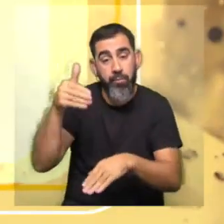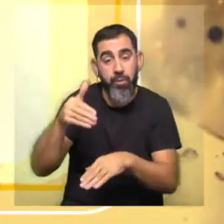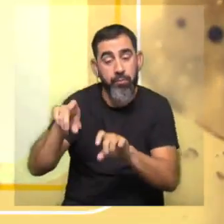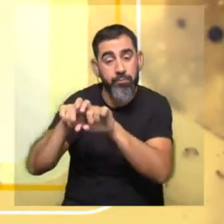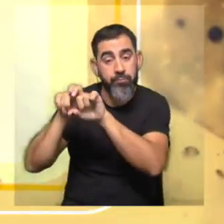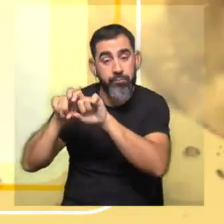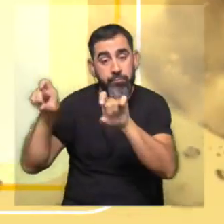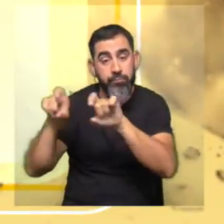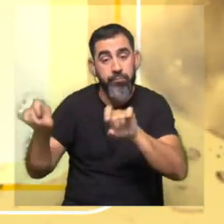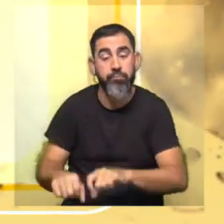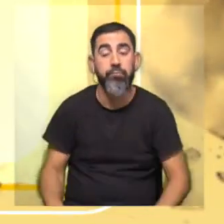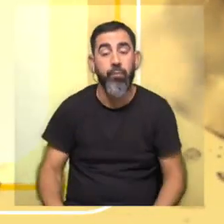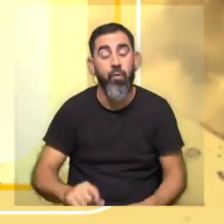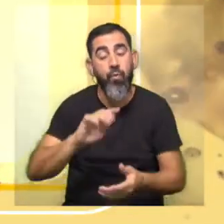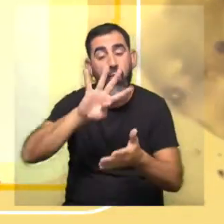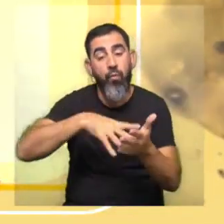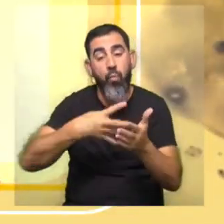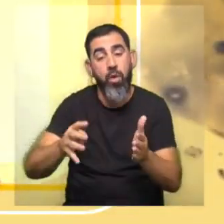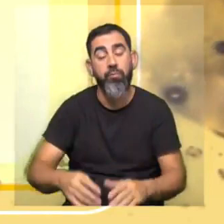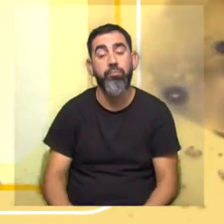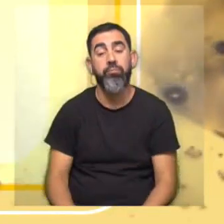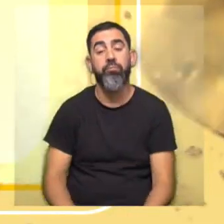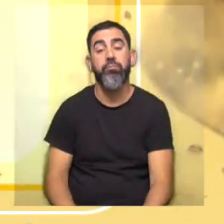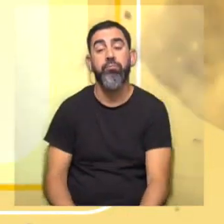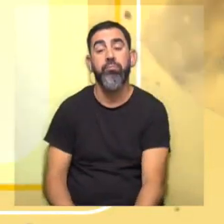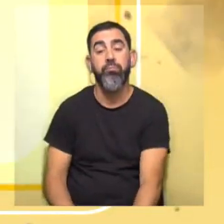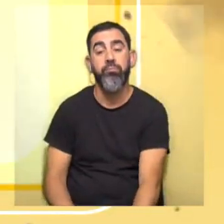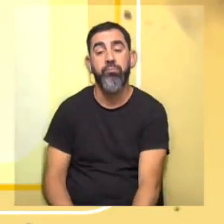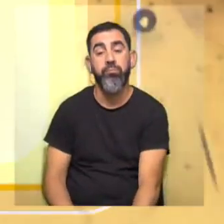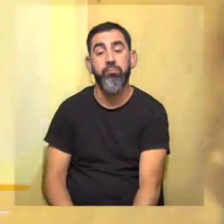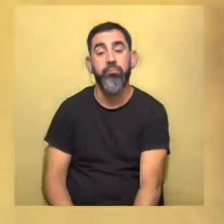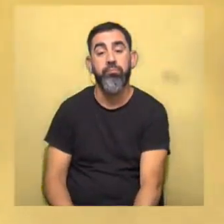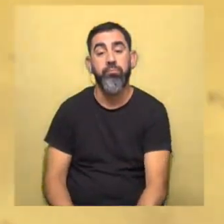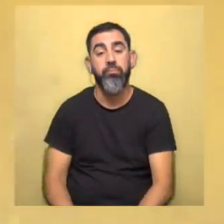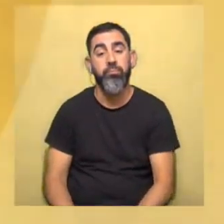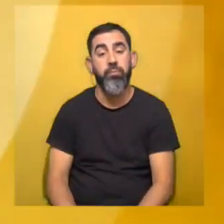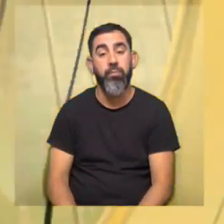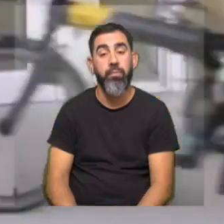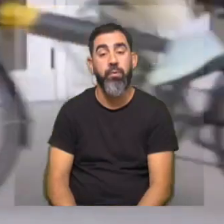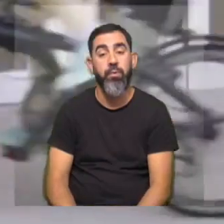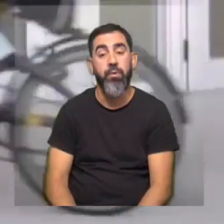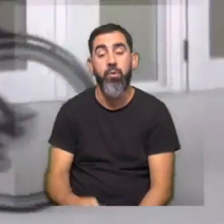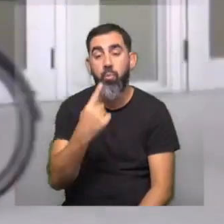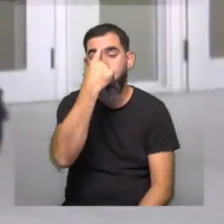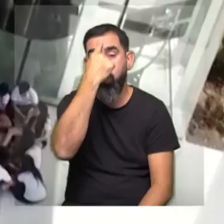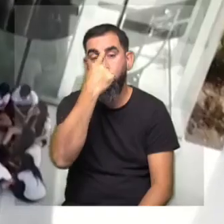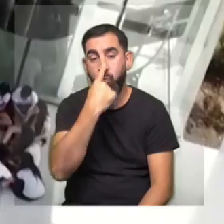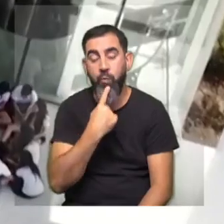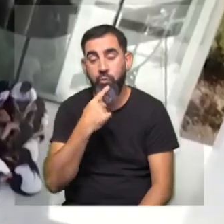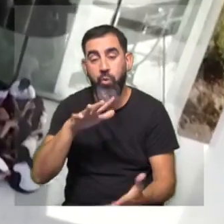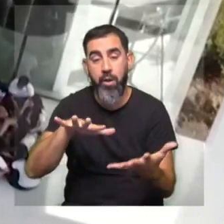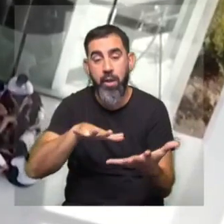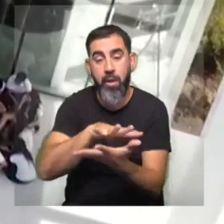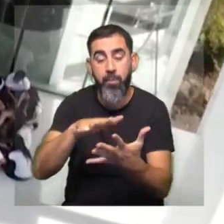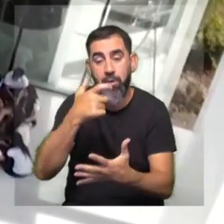Pueden hacerlo completando el formulario en esta página web que vemos en pantalla. El Museo Espacio Ciencia